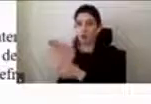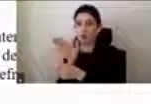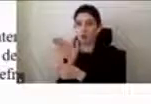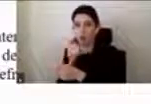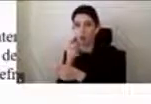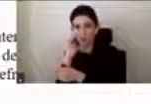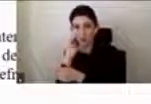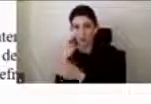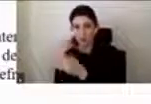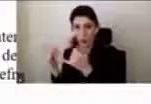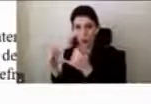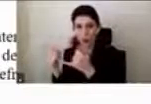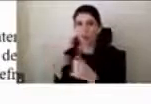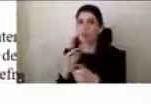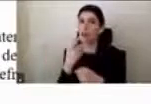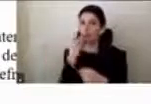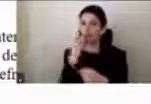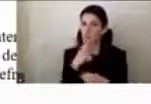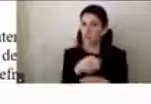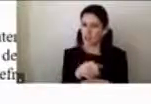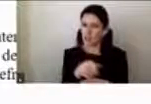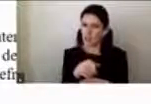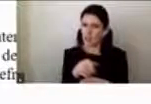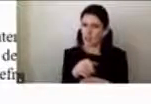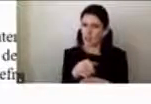coeficiente de corticalización, que